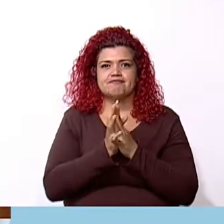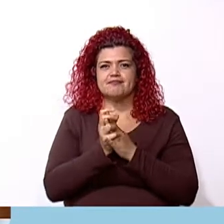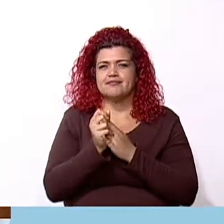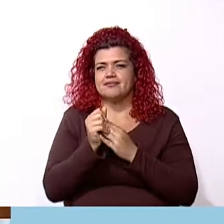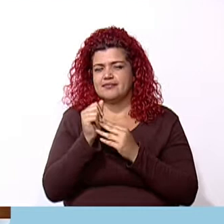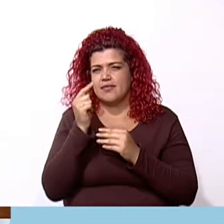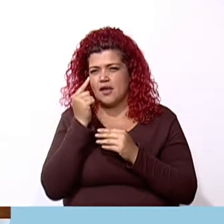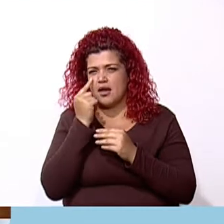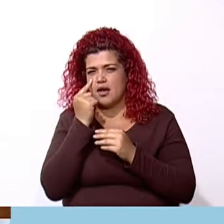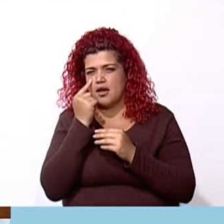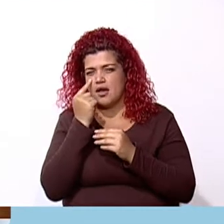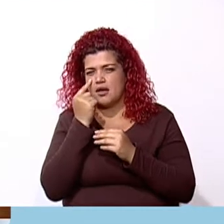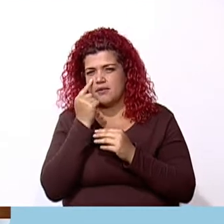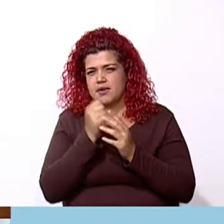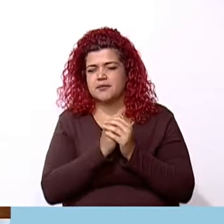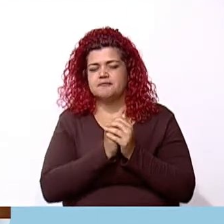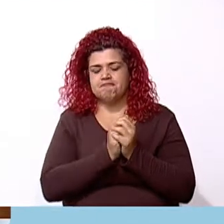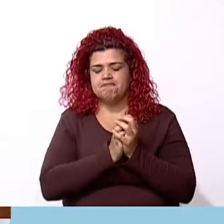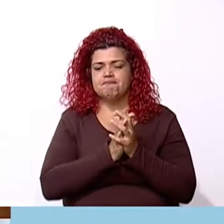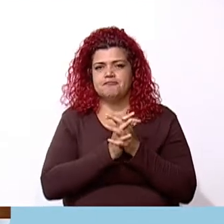Tenemos la siguiente división,